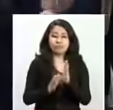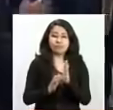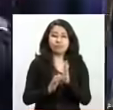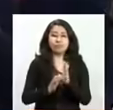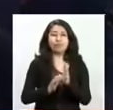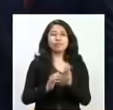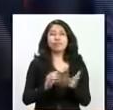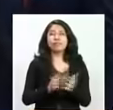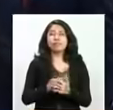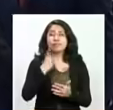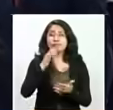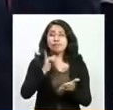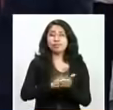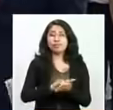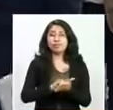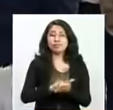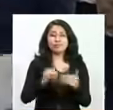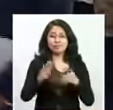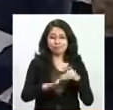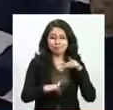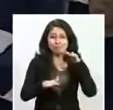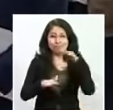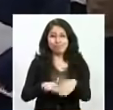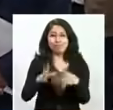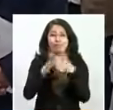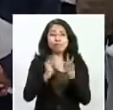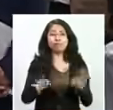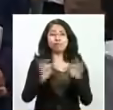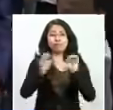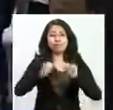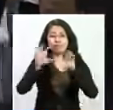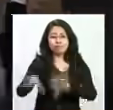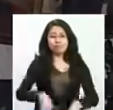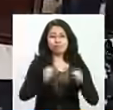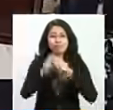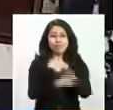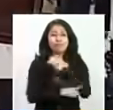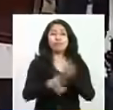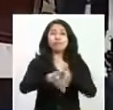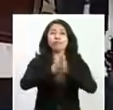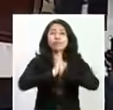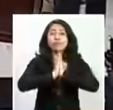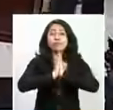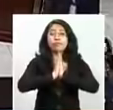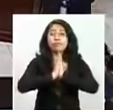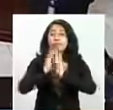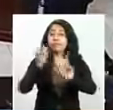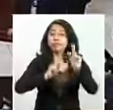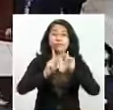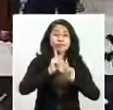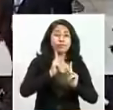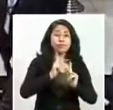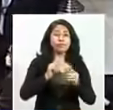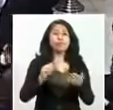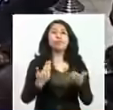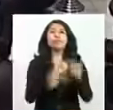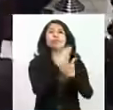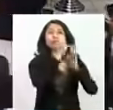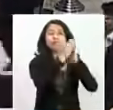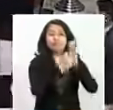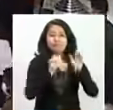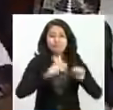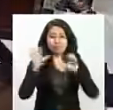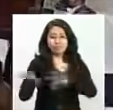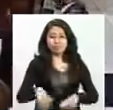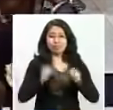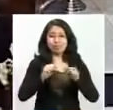Arce, resaltó que se está dando un paso más para recuperar la patria y pidió al nuevo procurador recuperar la